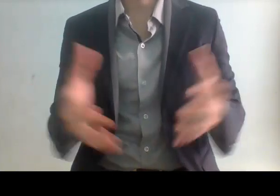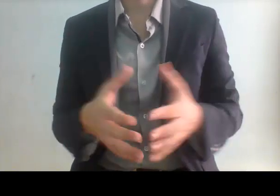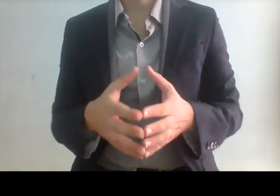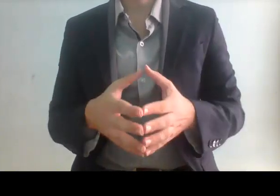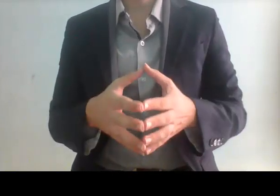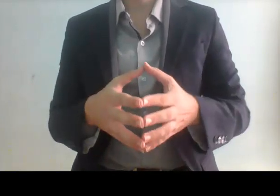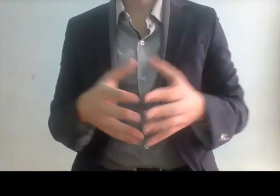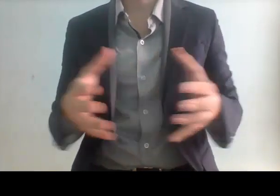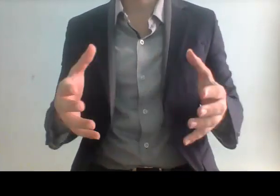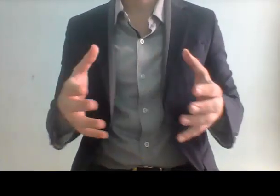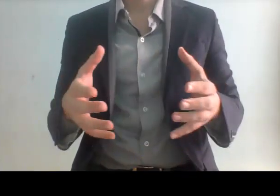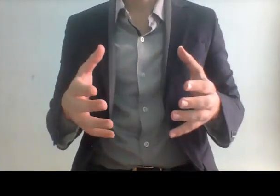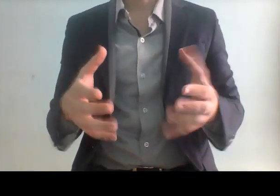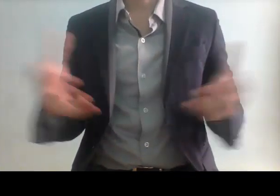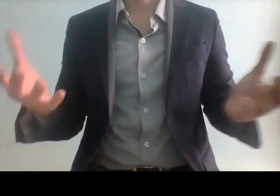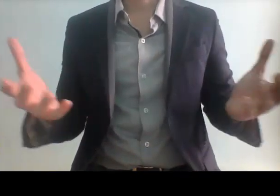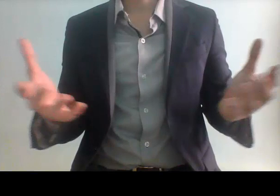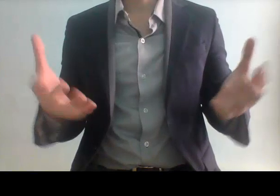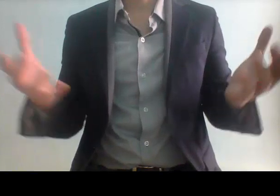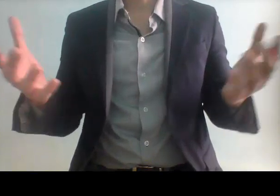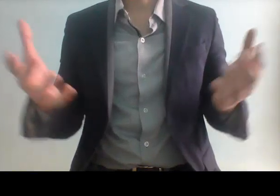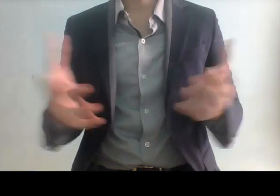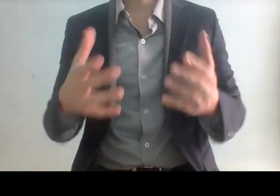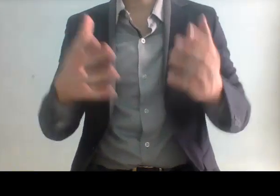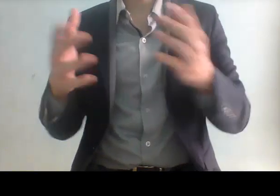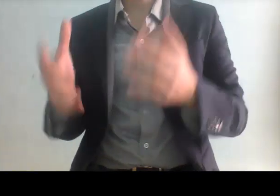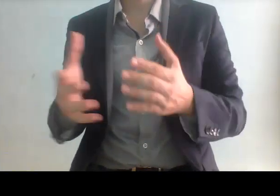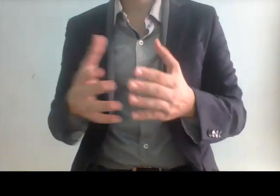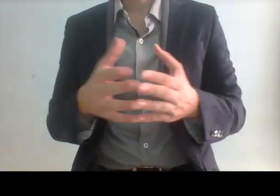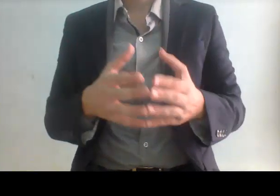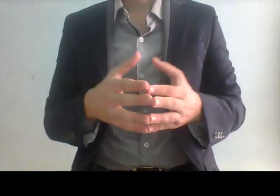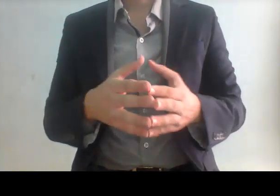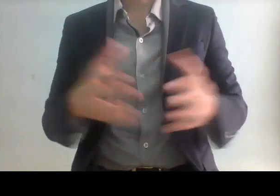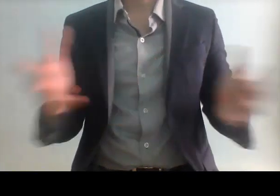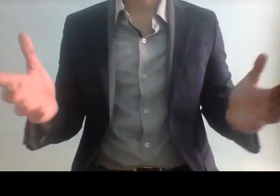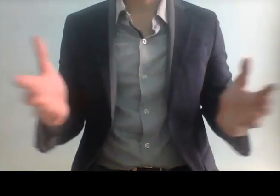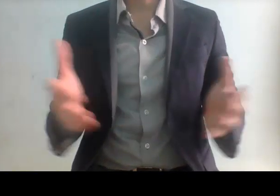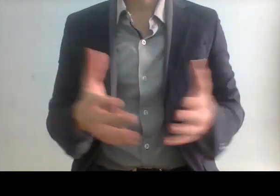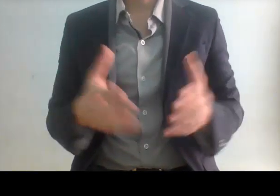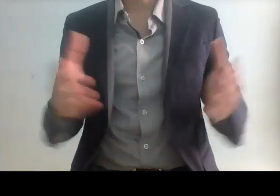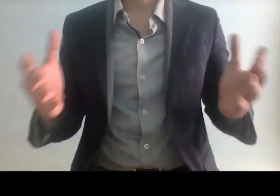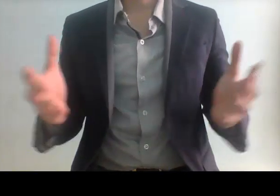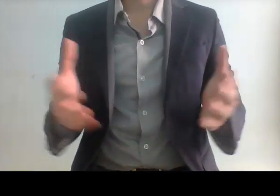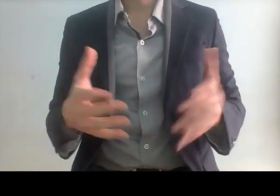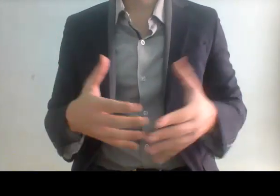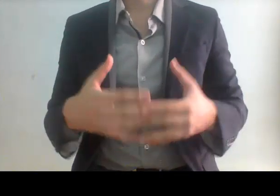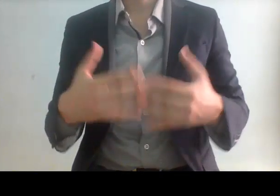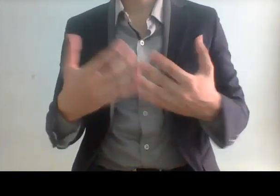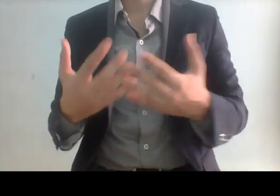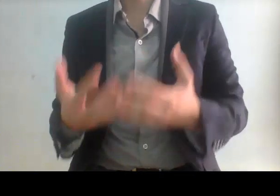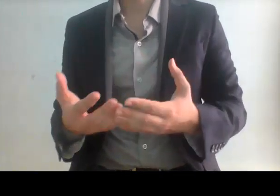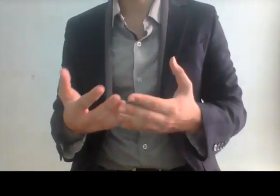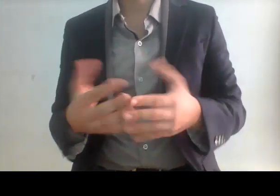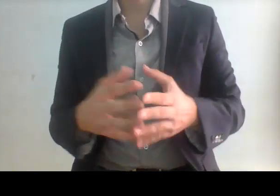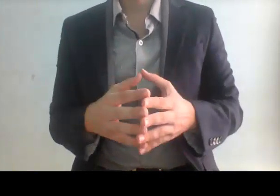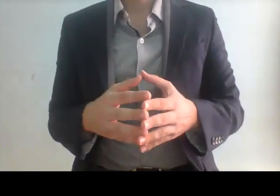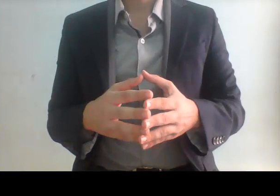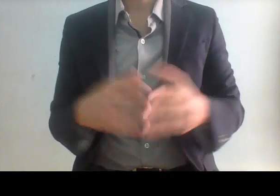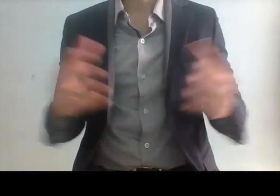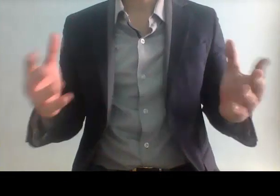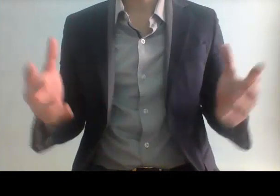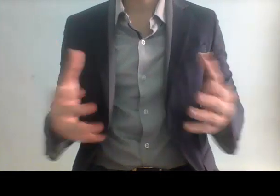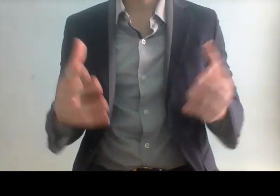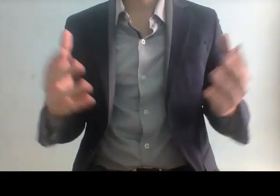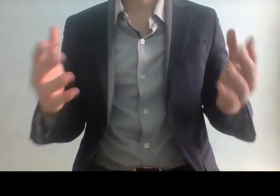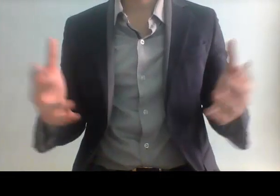violentas hacia el actual gobierno, un poco sacadas de la realidad, porque recordemos que estos nunca pagaron impuestos y ahora que lo están haciendo,